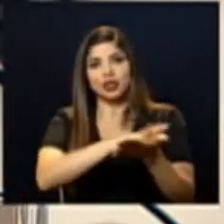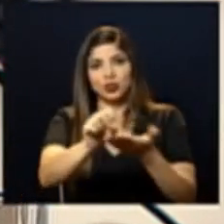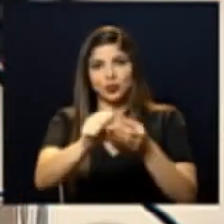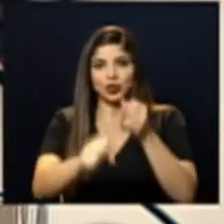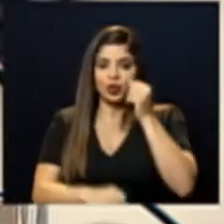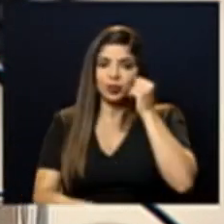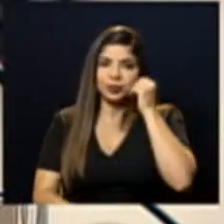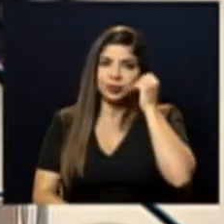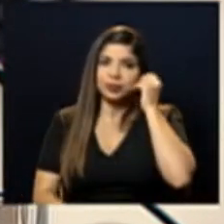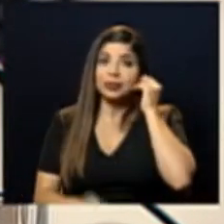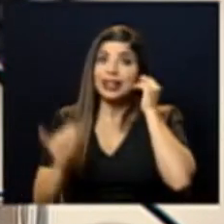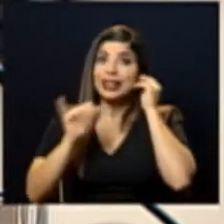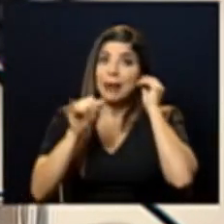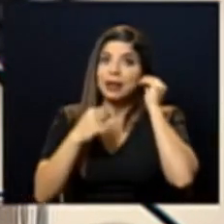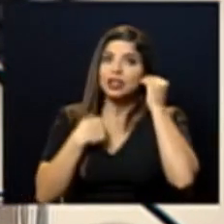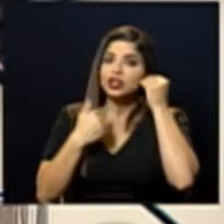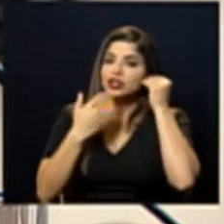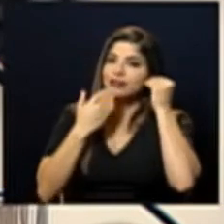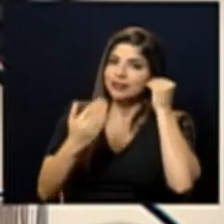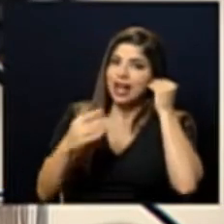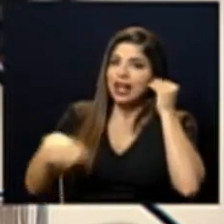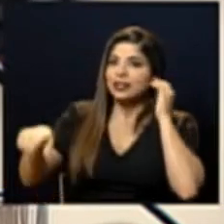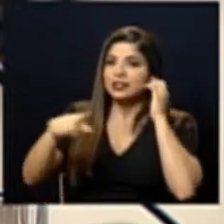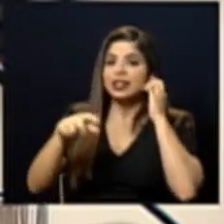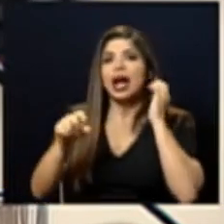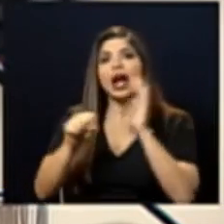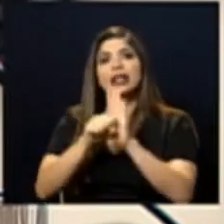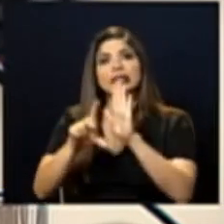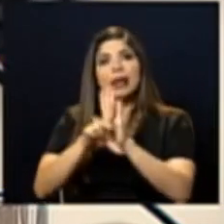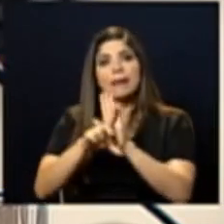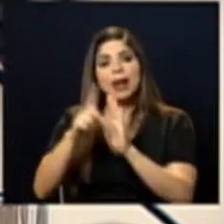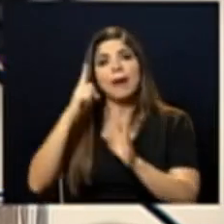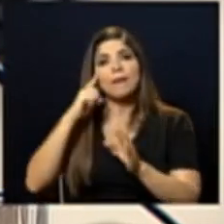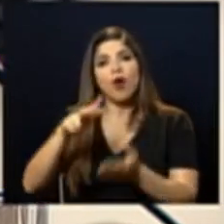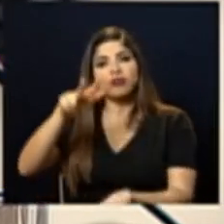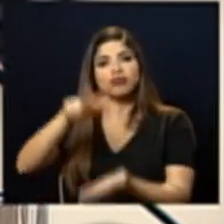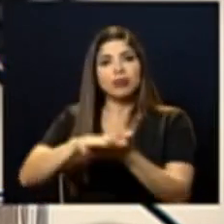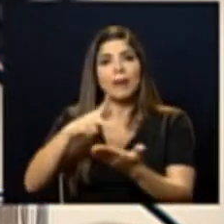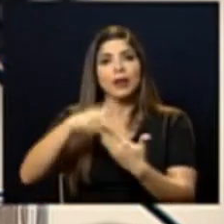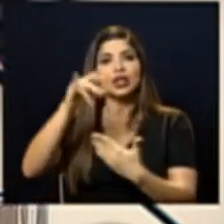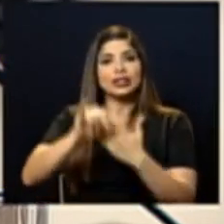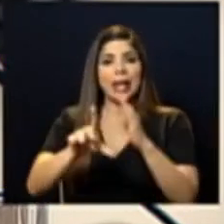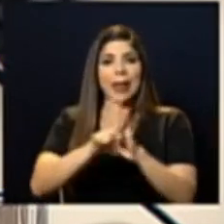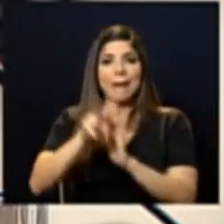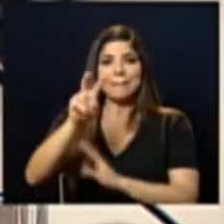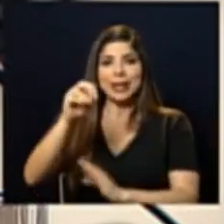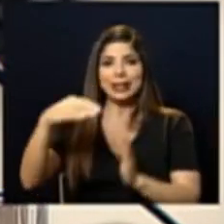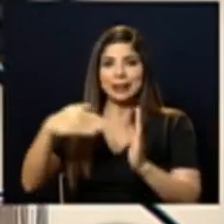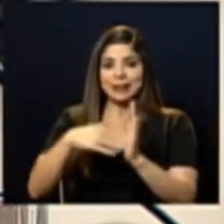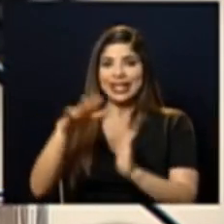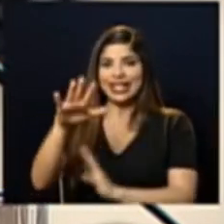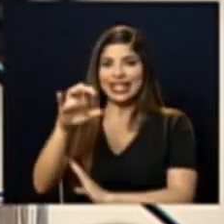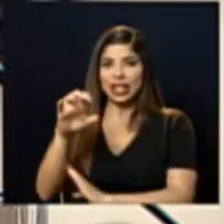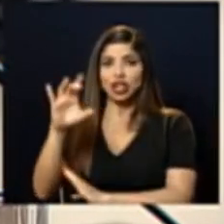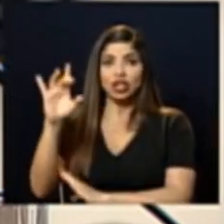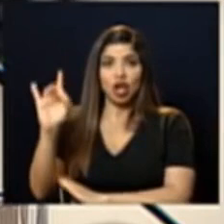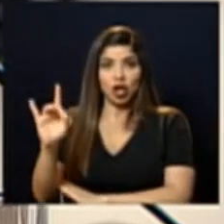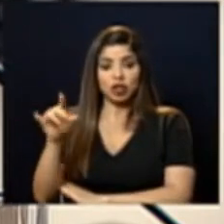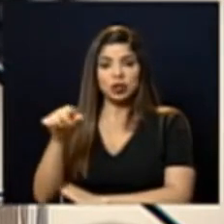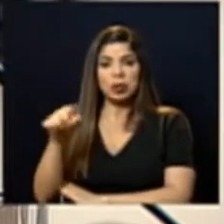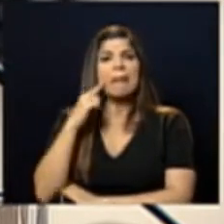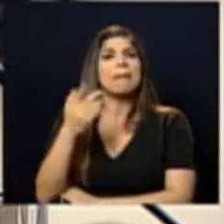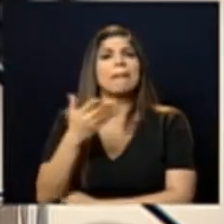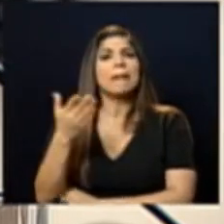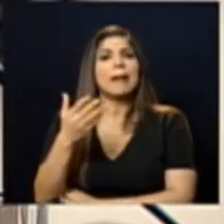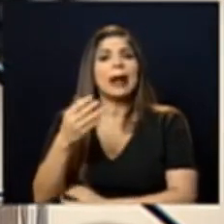También agradezco a esta Asamblea la aprobación definitiva del proyecto de ley 20.508 para